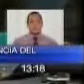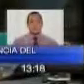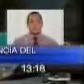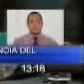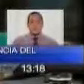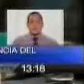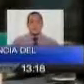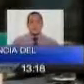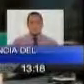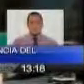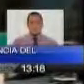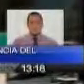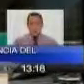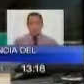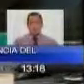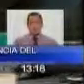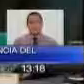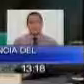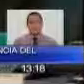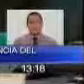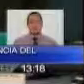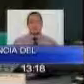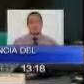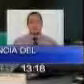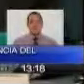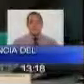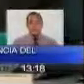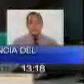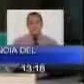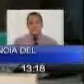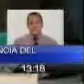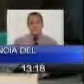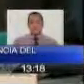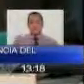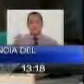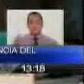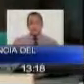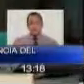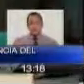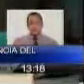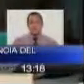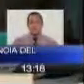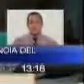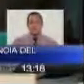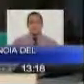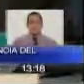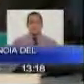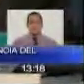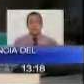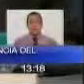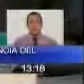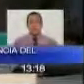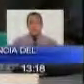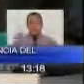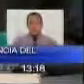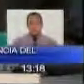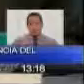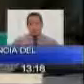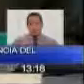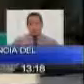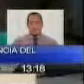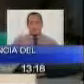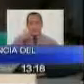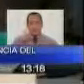Estado sobre el particular. Conjuntamente con el doctor Cateriano, se articuló la estrategia, los